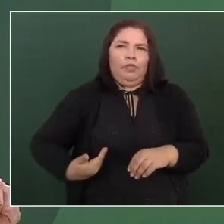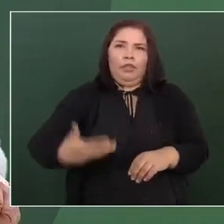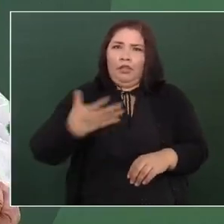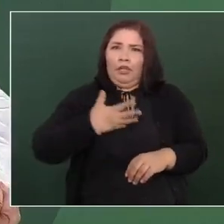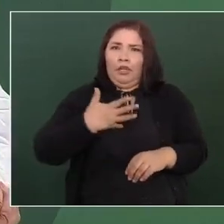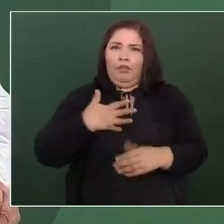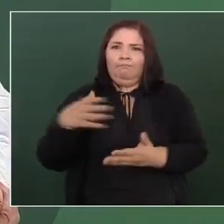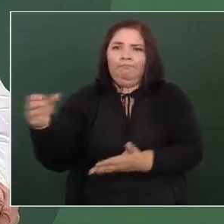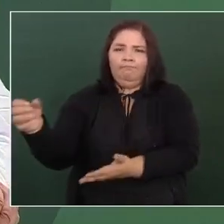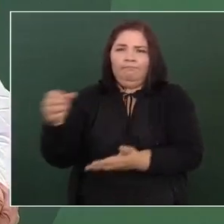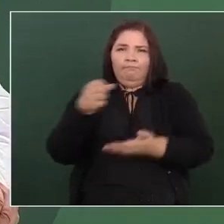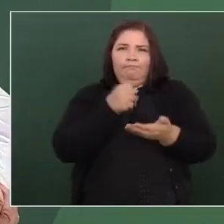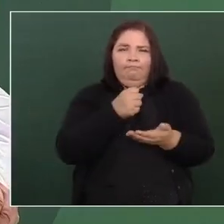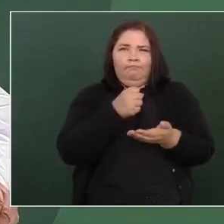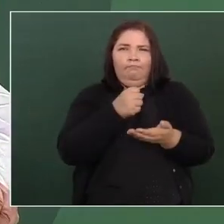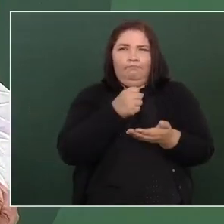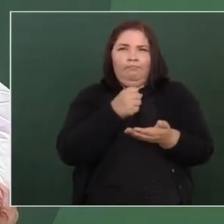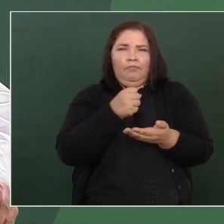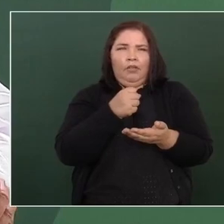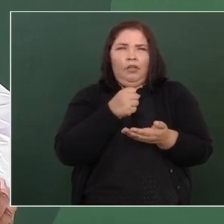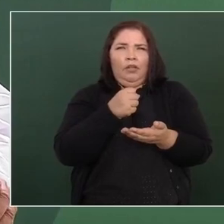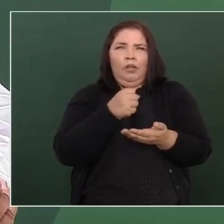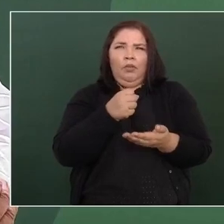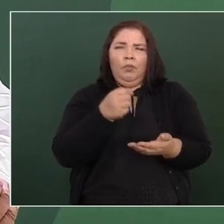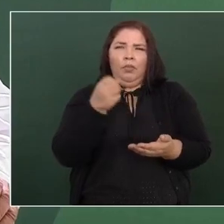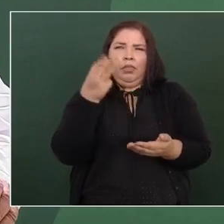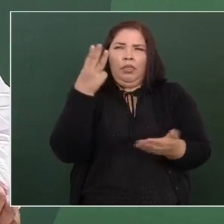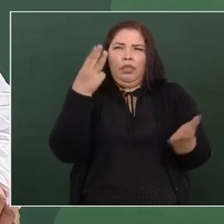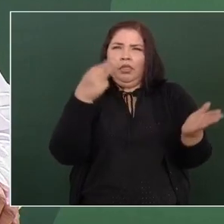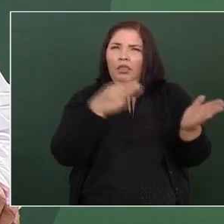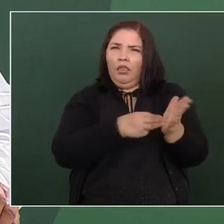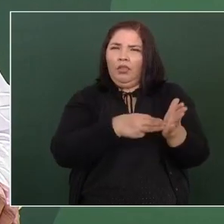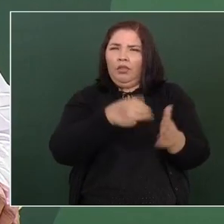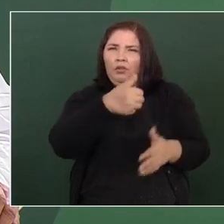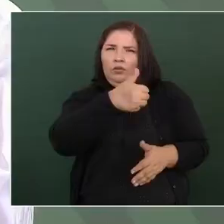un presupuesto de